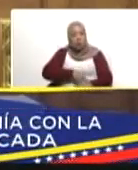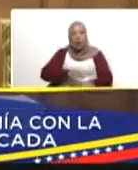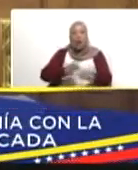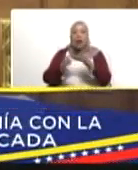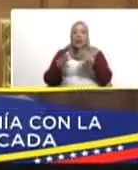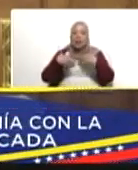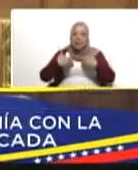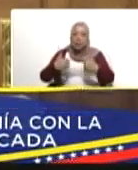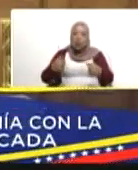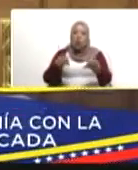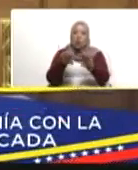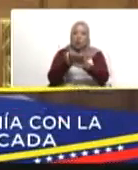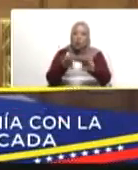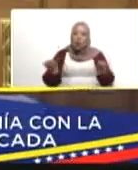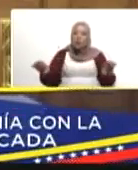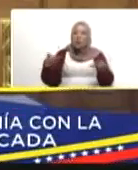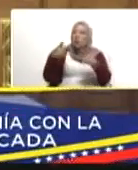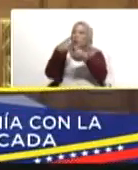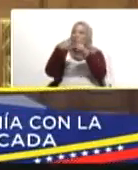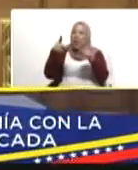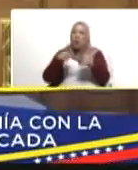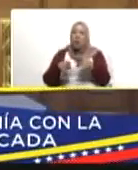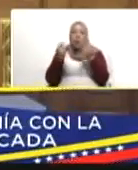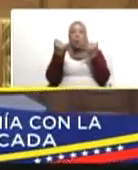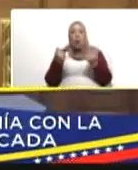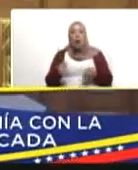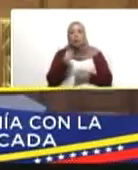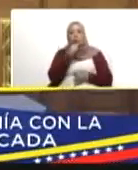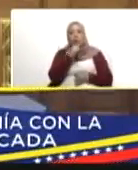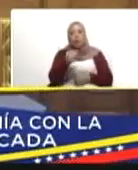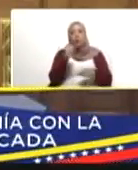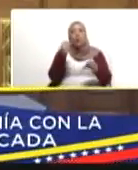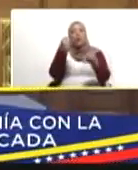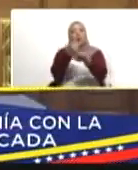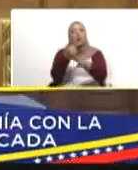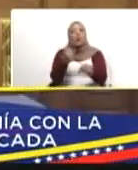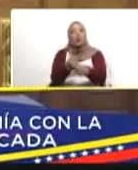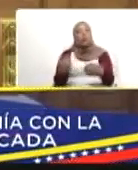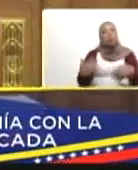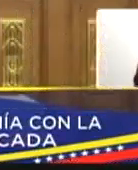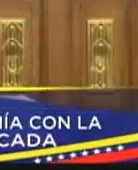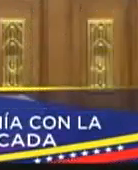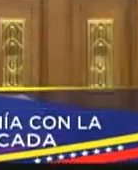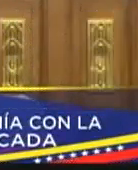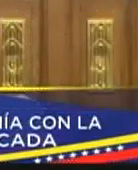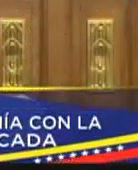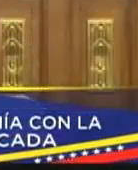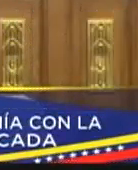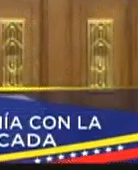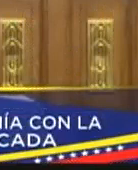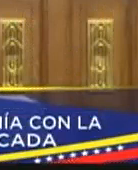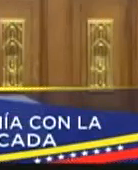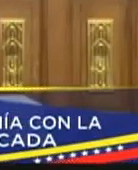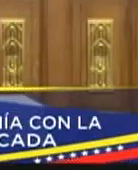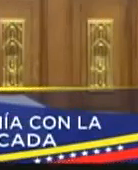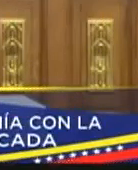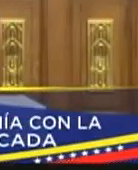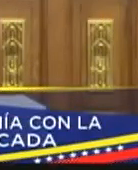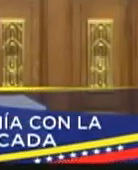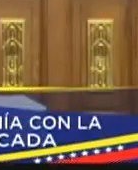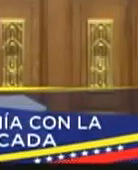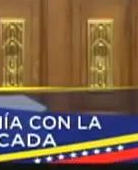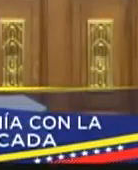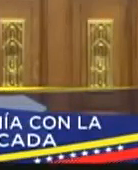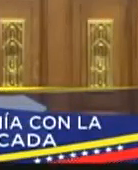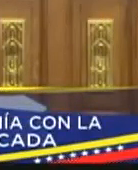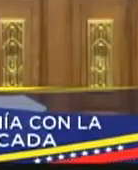desarrollo con consiste en actualizar y expandir la doctrina bolivariana en sus dimensiones